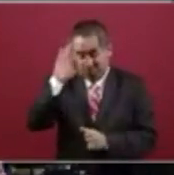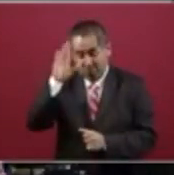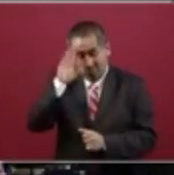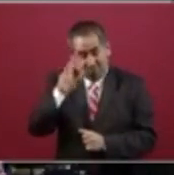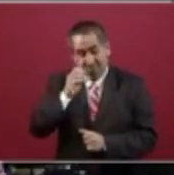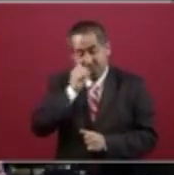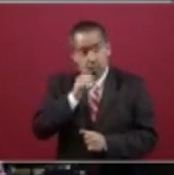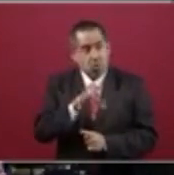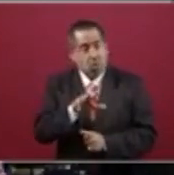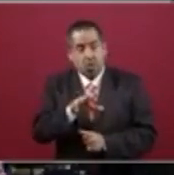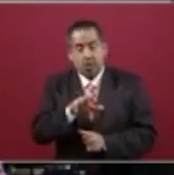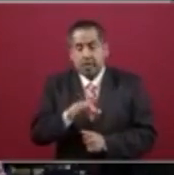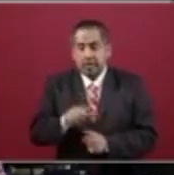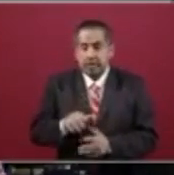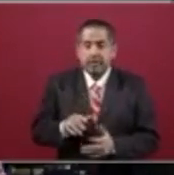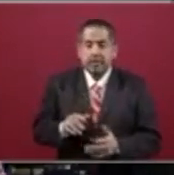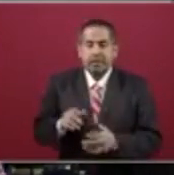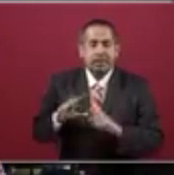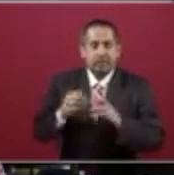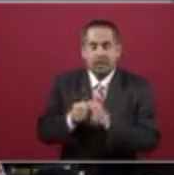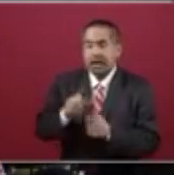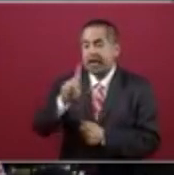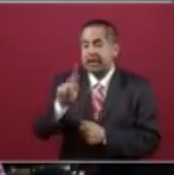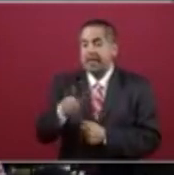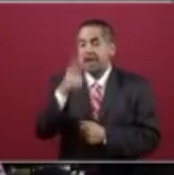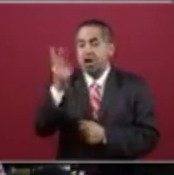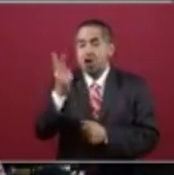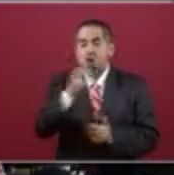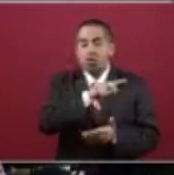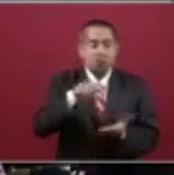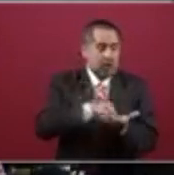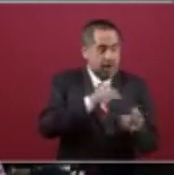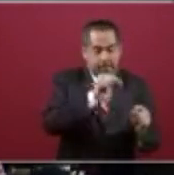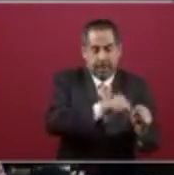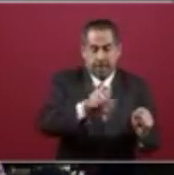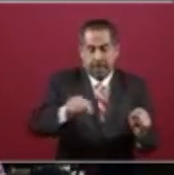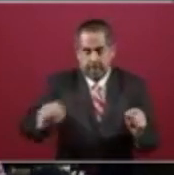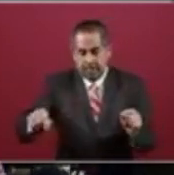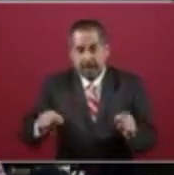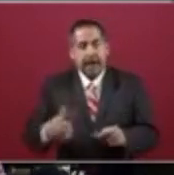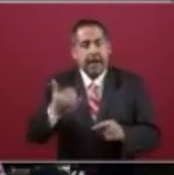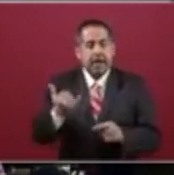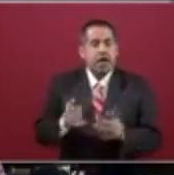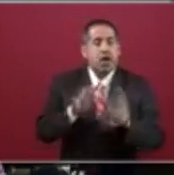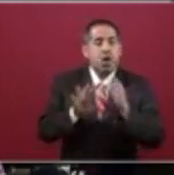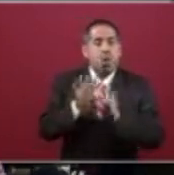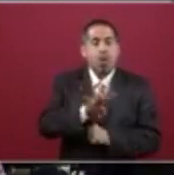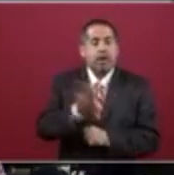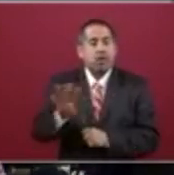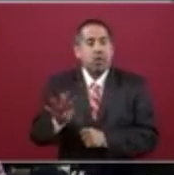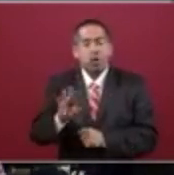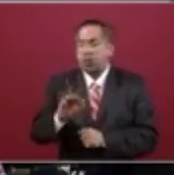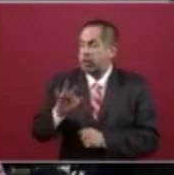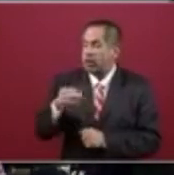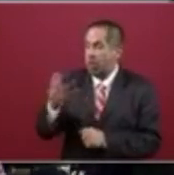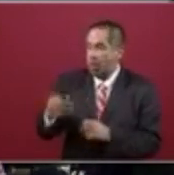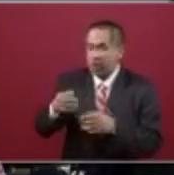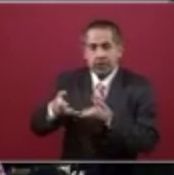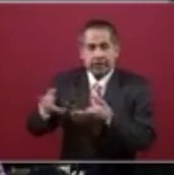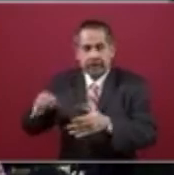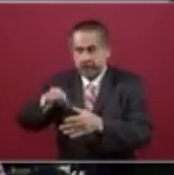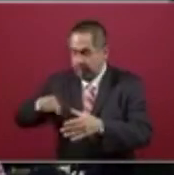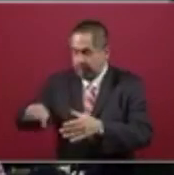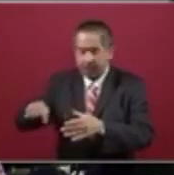de estos son 72 pozos marinos y 44 pozos terrestres. La que sigue, por